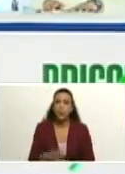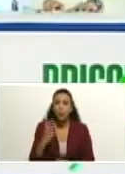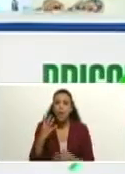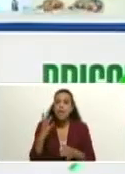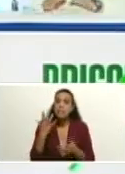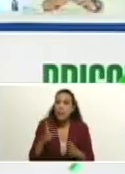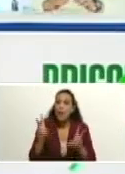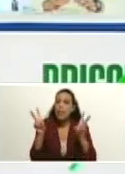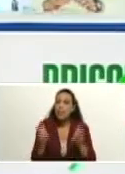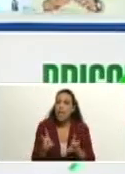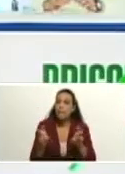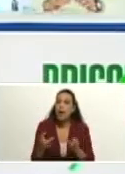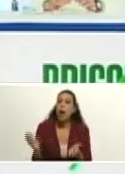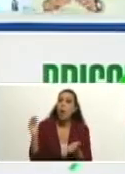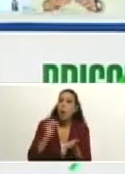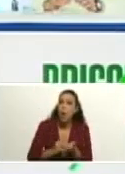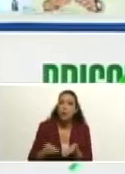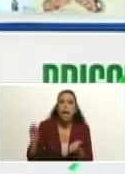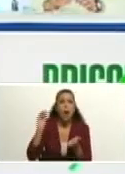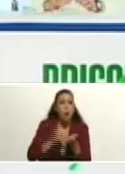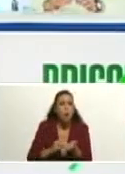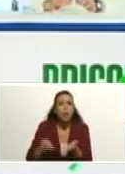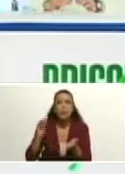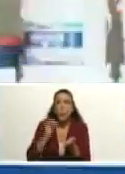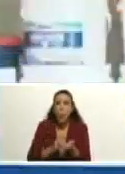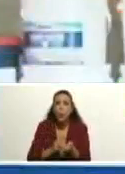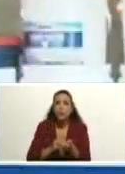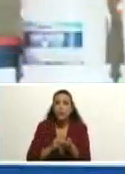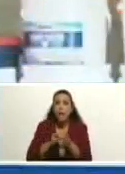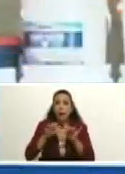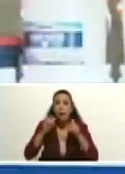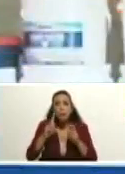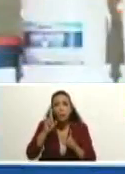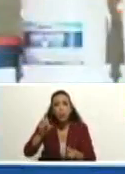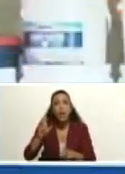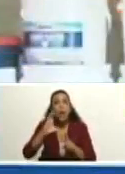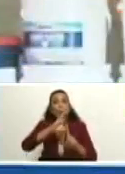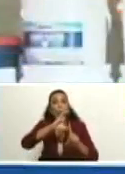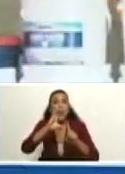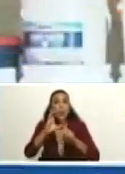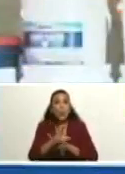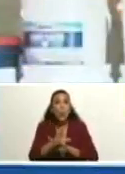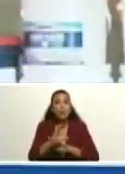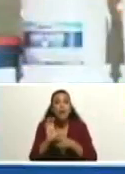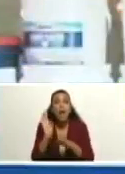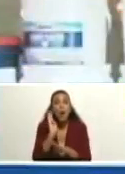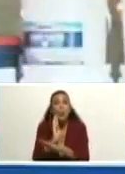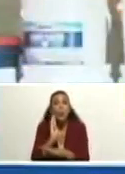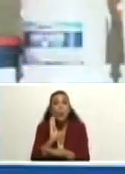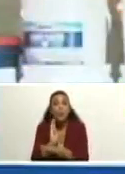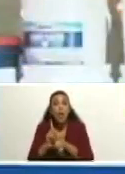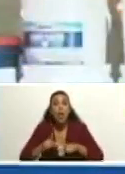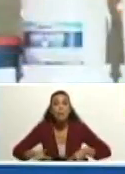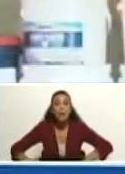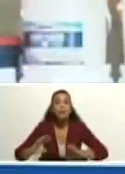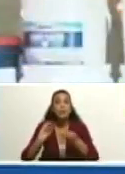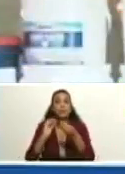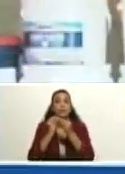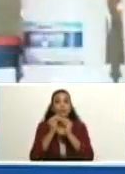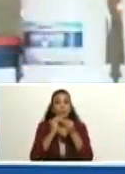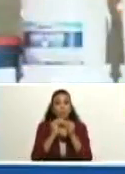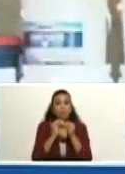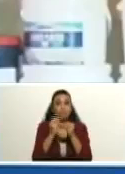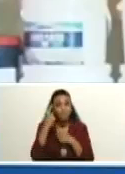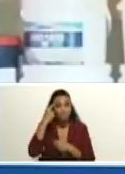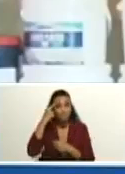insisto una y mil veces, tenemos que desarrollar una cultura del mantenimiento